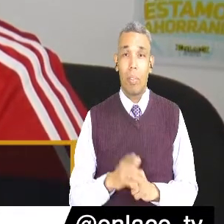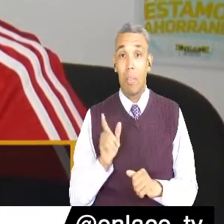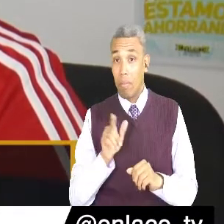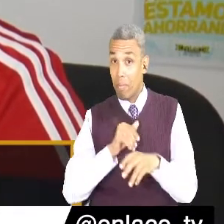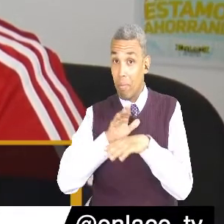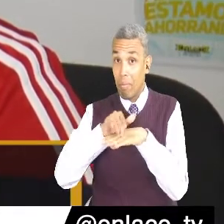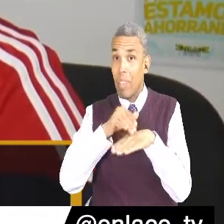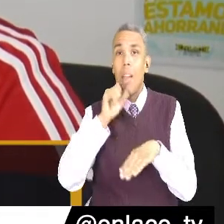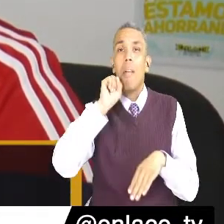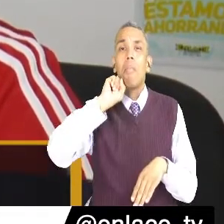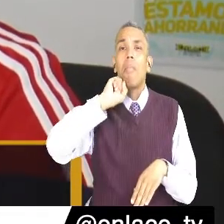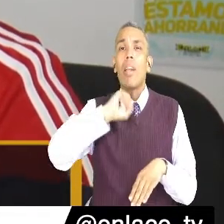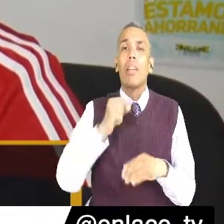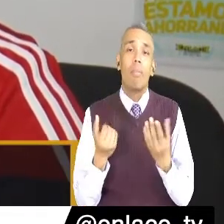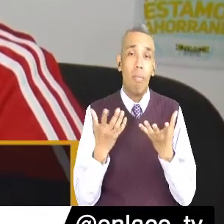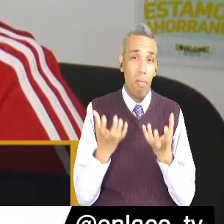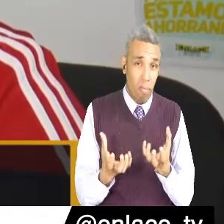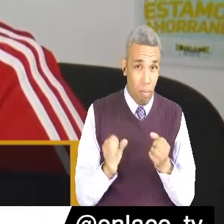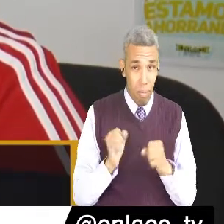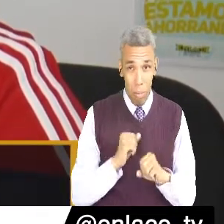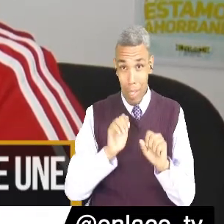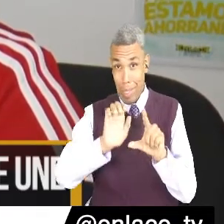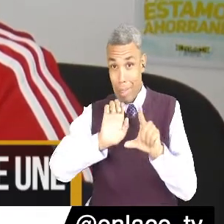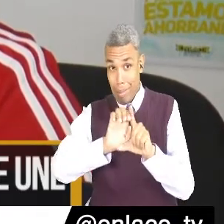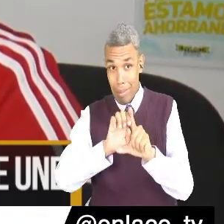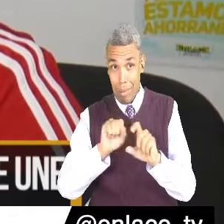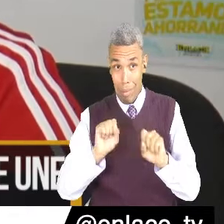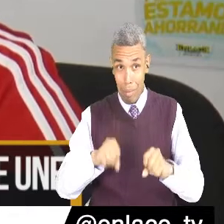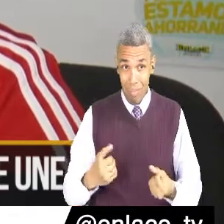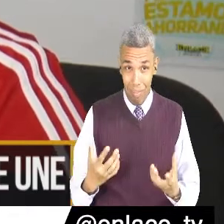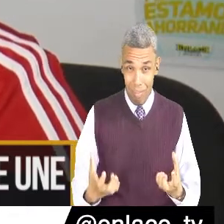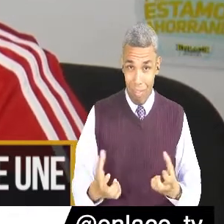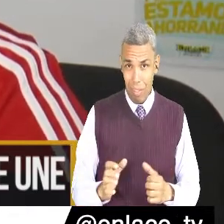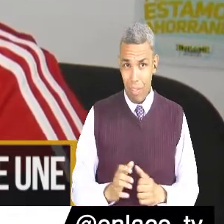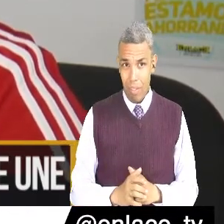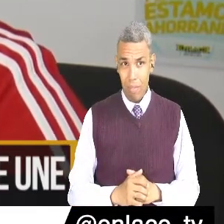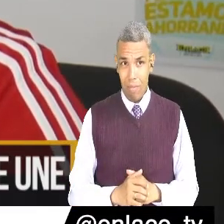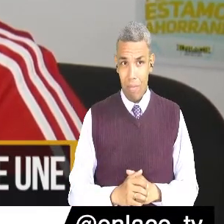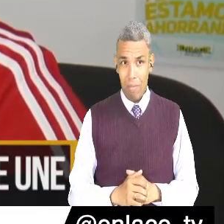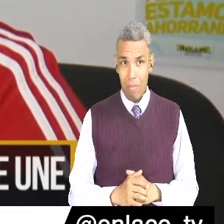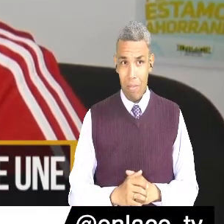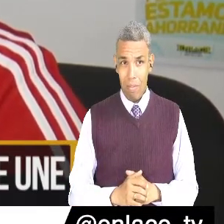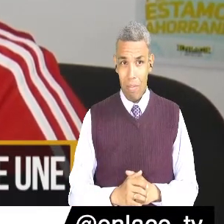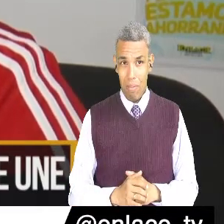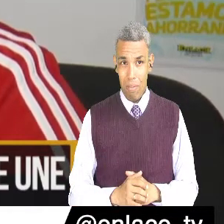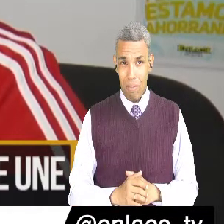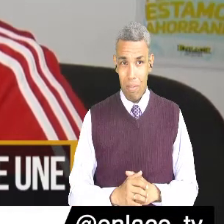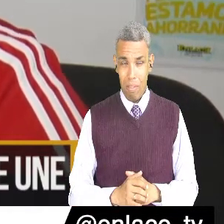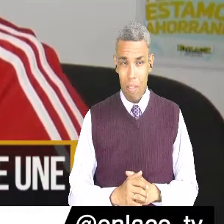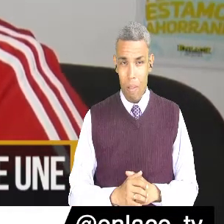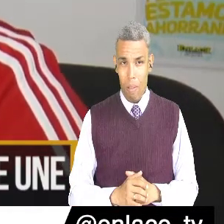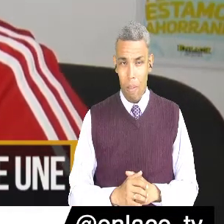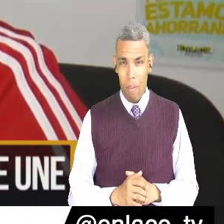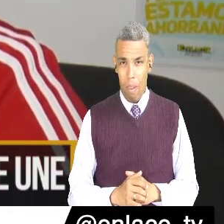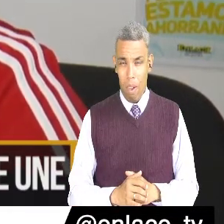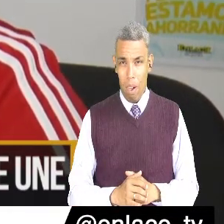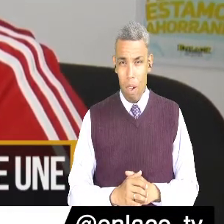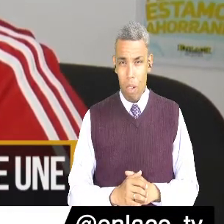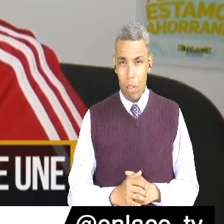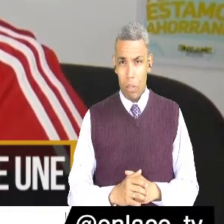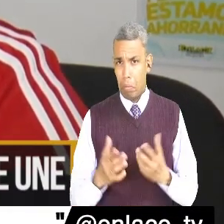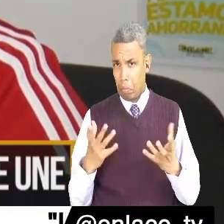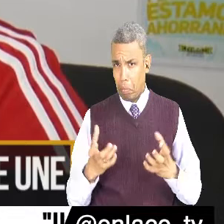habitantes de Barranca Bermeja que quieren seguir conectados con nuestra señal, y pues a todos los que les interese el estar conectado